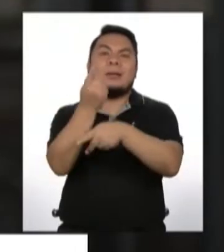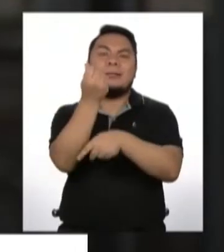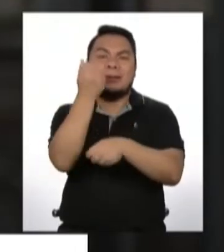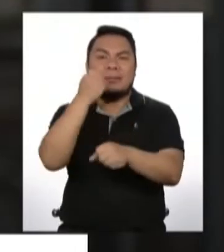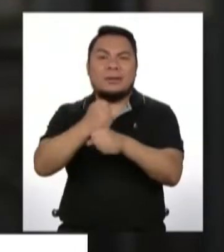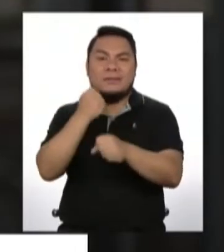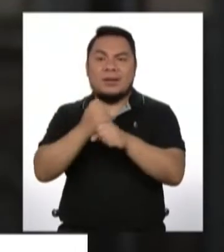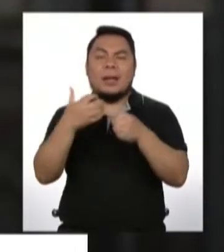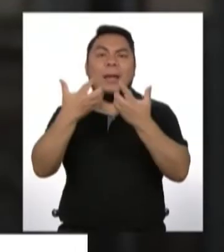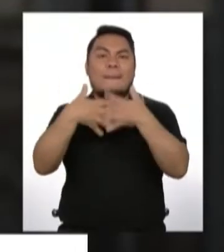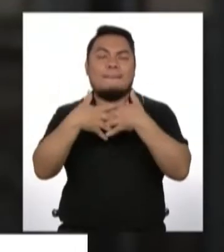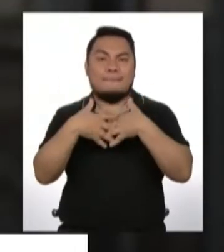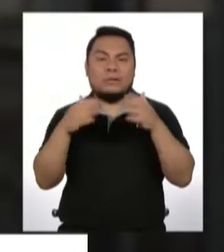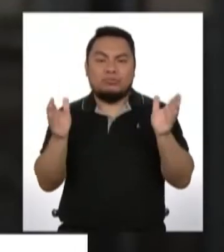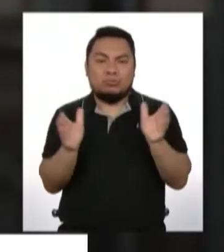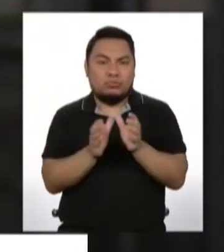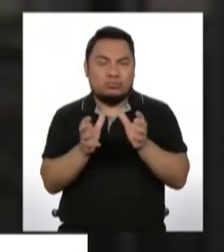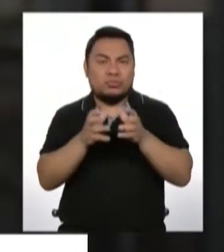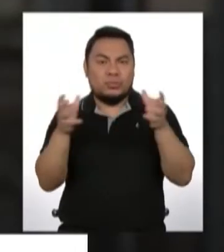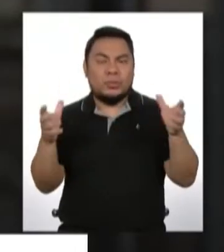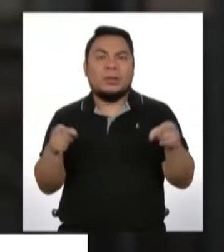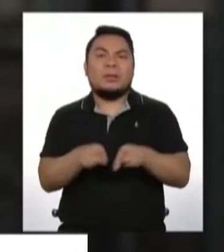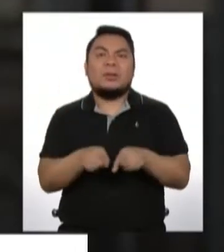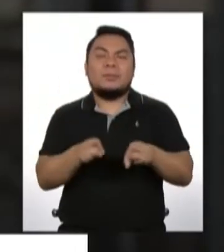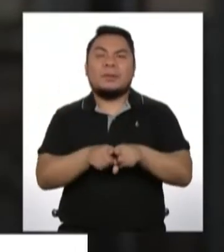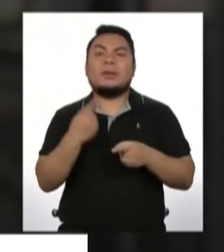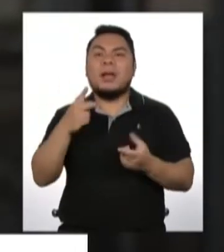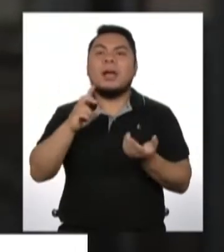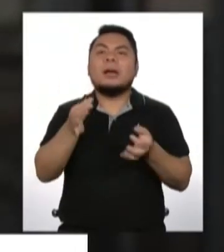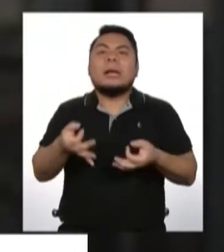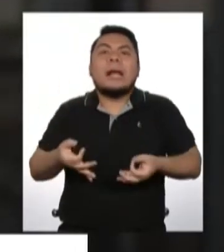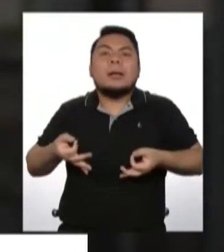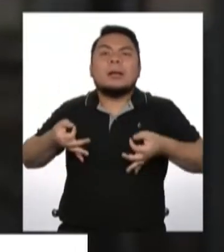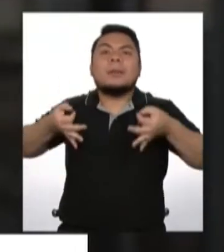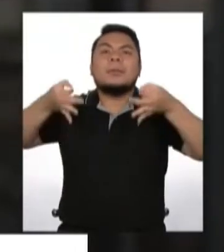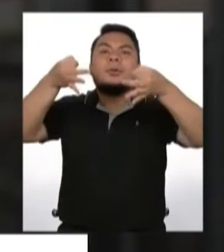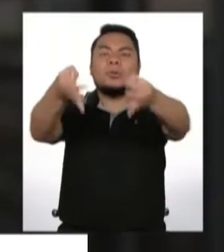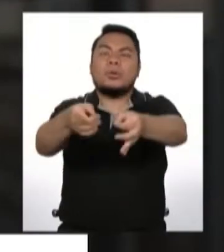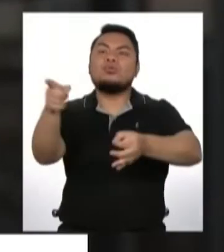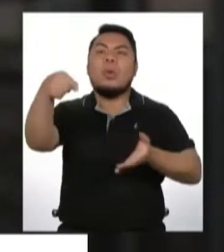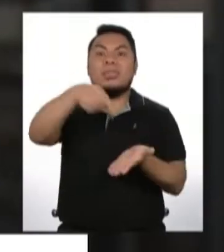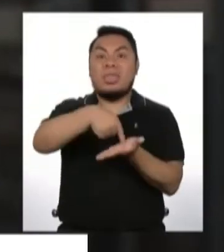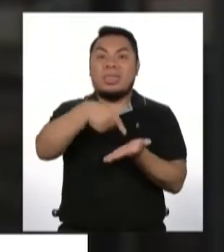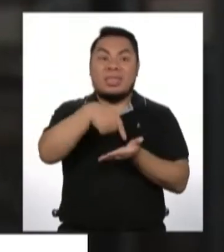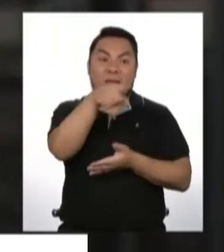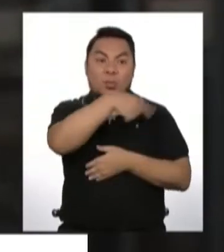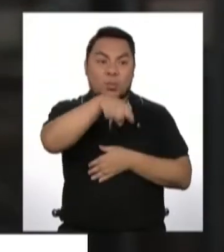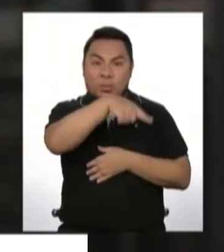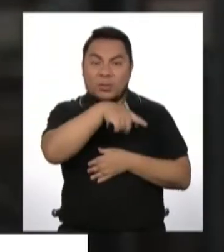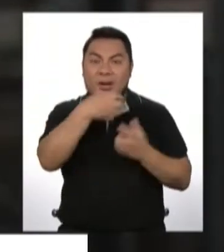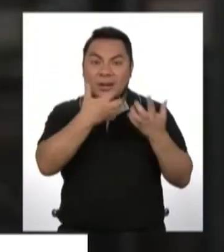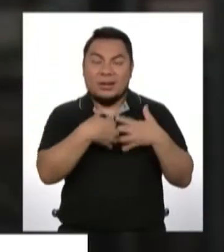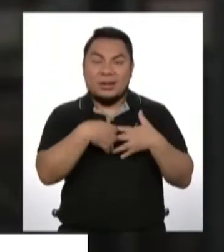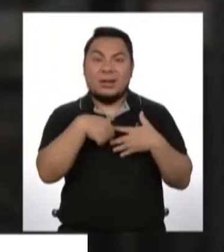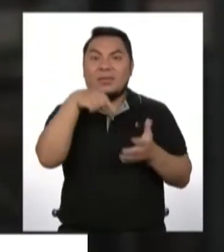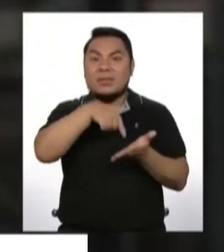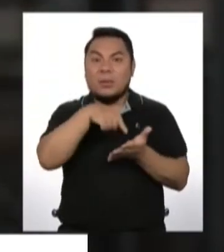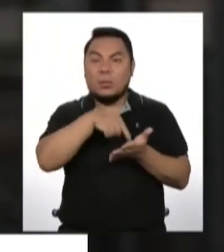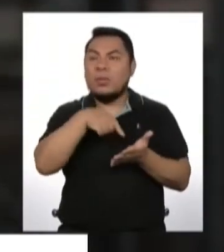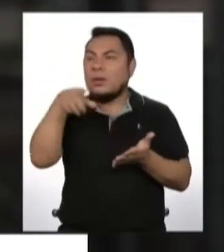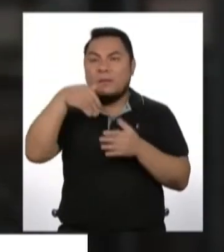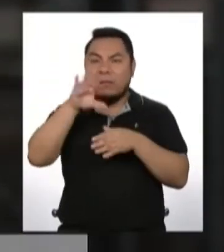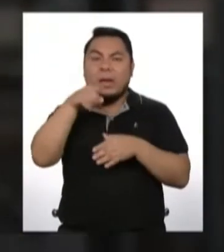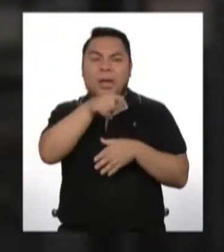las pequeñas y microempresas, así como también para la reprogramación de sus deudas que pudieran tener en el sistema financiero. En